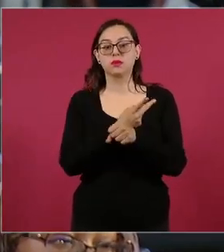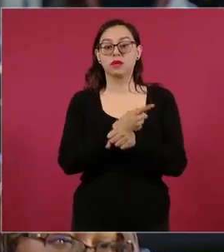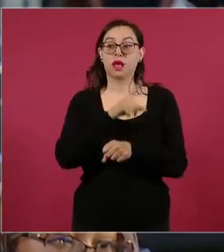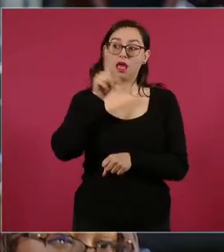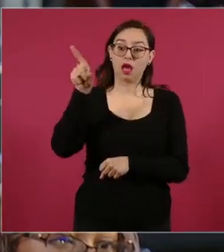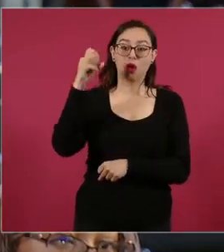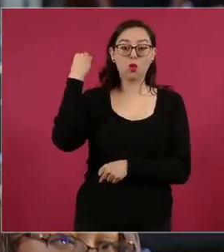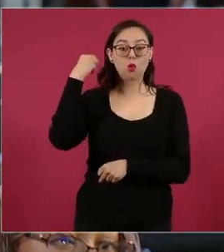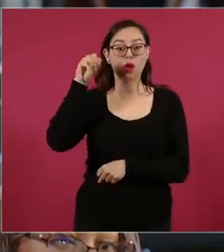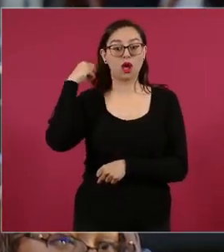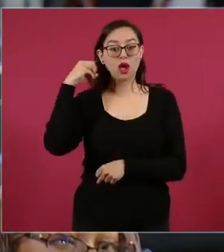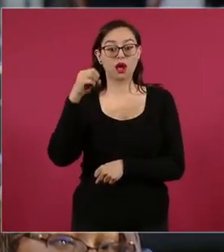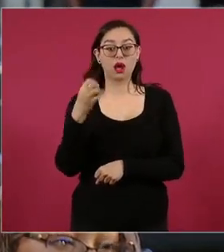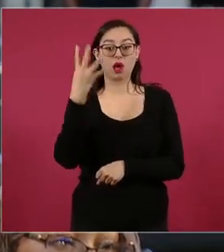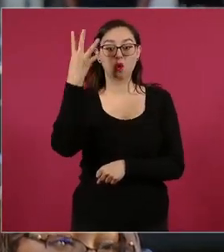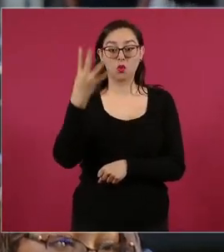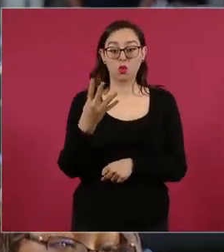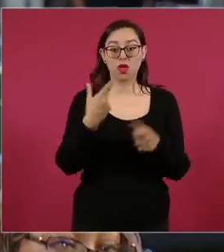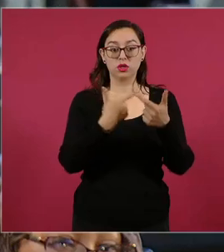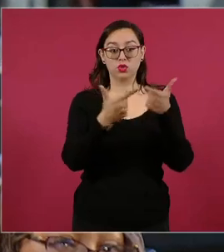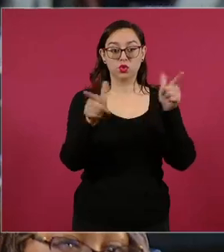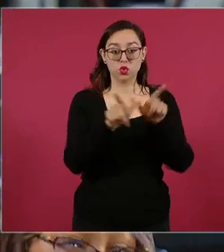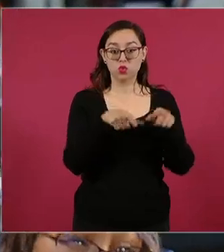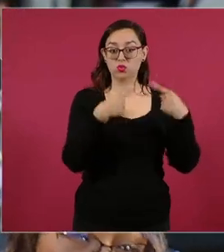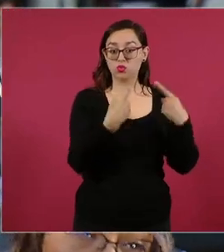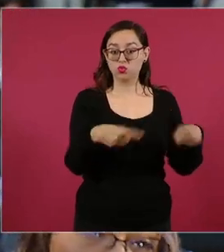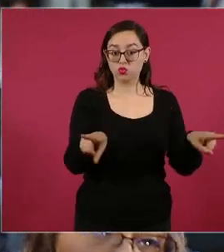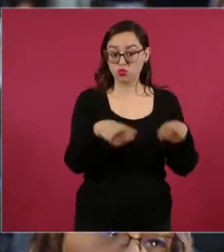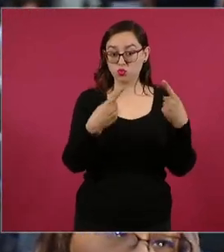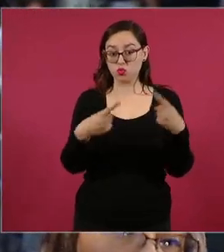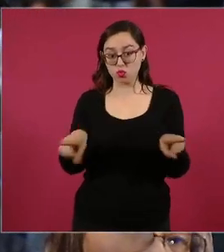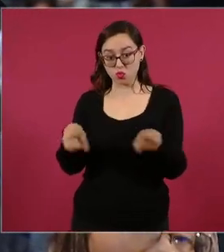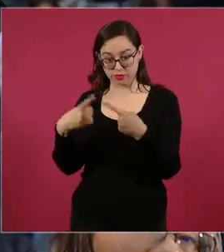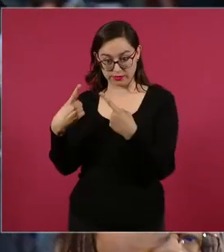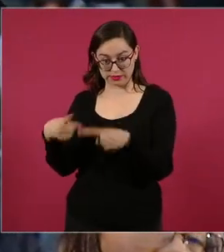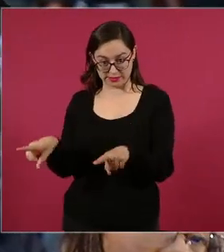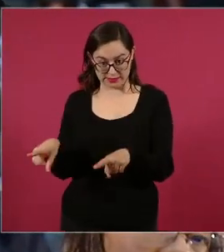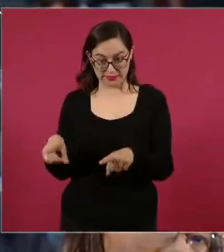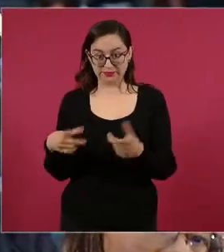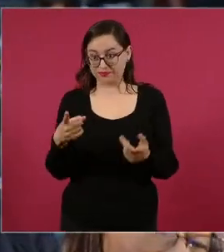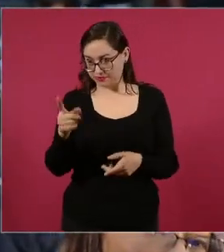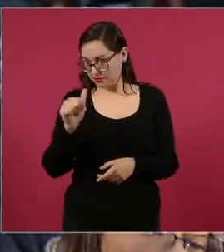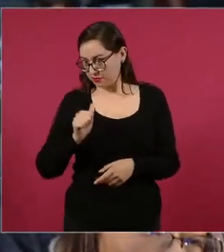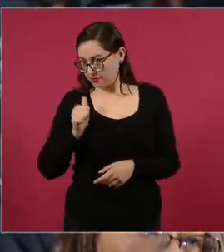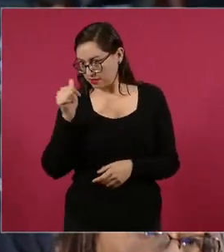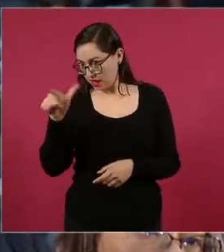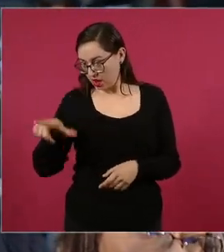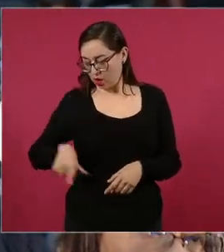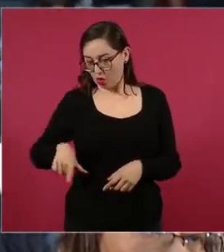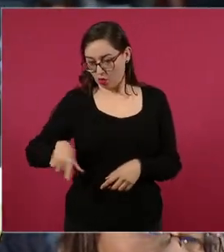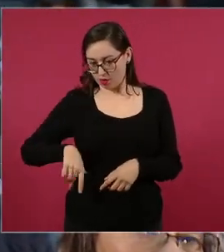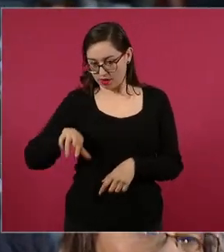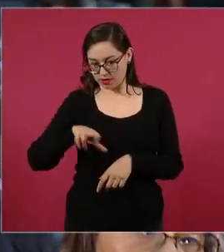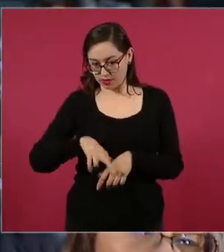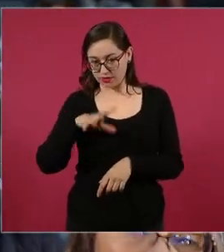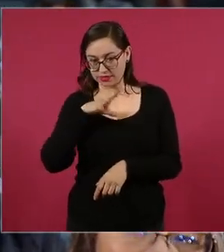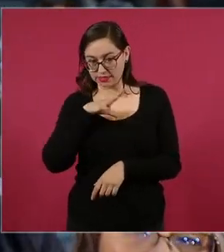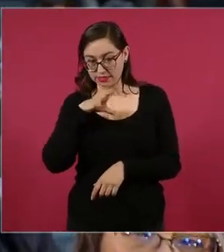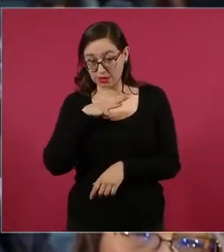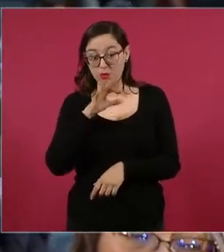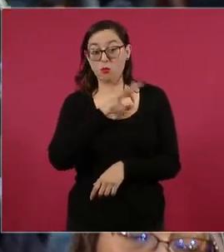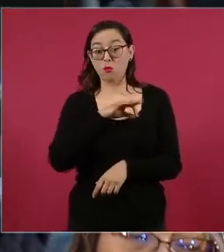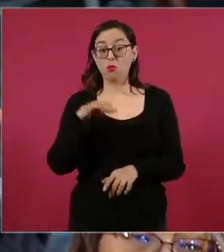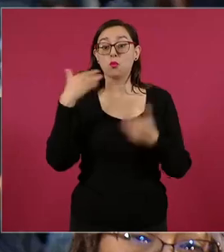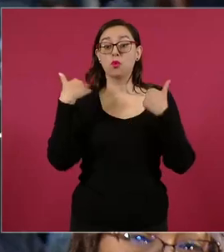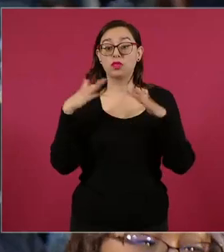Oaxaca, y aprovechando que también están los gobernadores para que conozcan este tema, sobre la posibilidad de integrarlos ya como